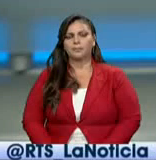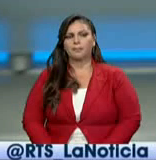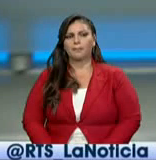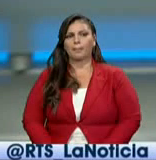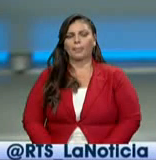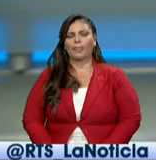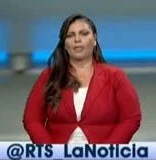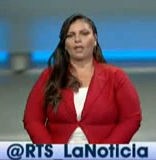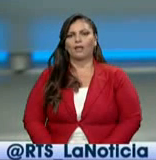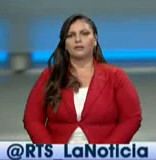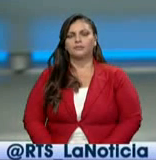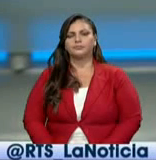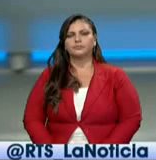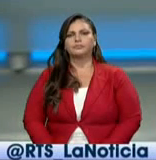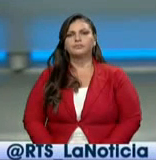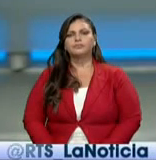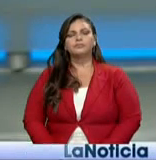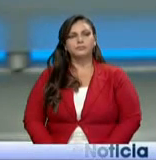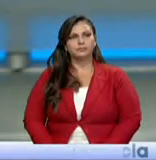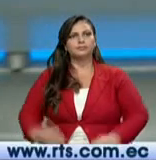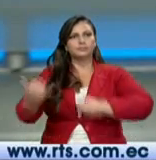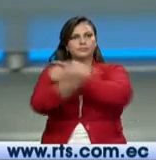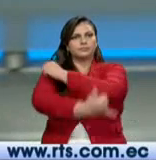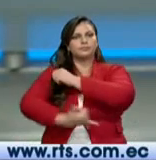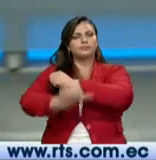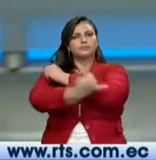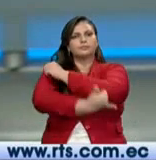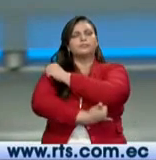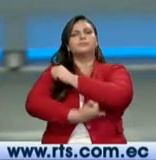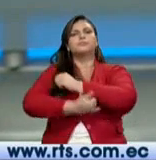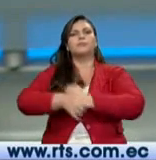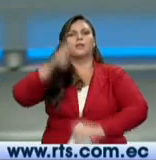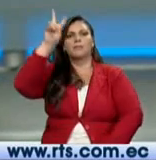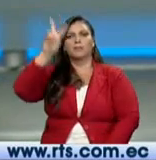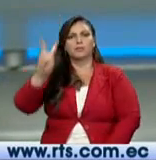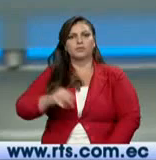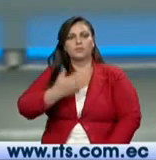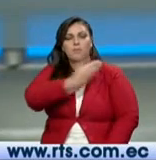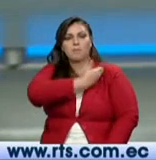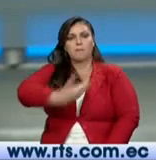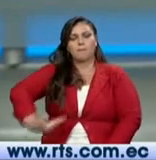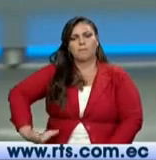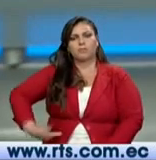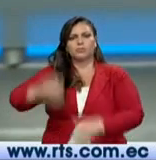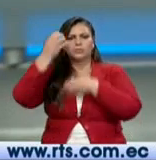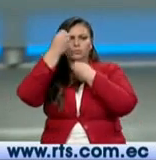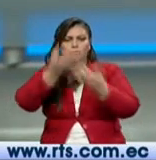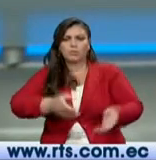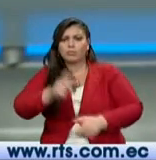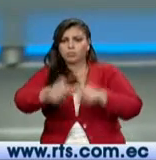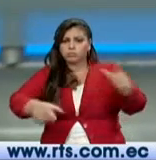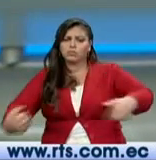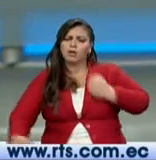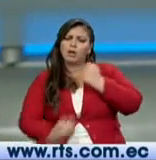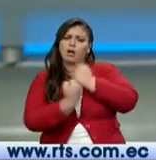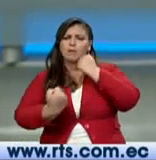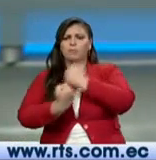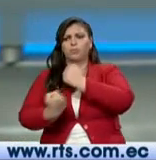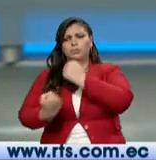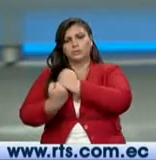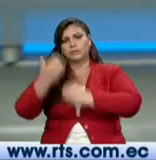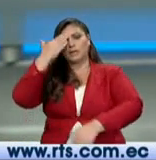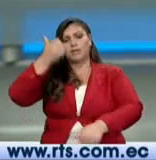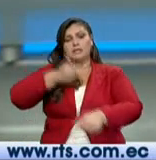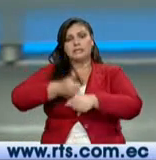esta parte, el presidente de Venezuela, Nicolás Maduro, hizo un llamado a sus simpatizantes de cara a las elecciones parlamentarias del próximo